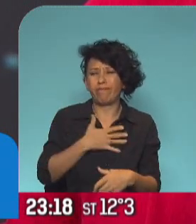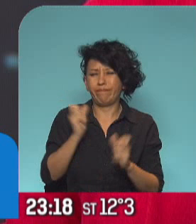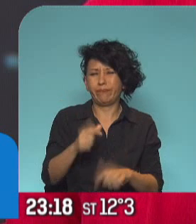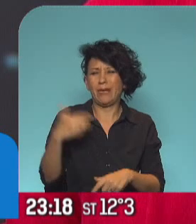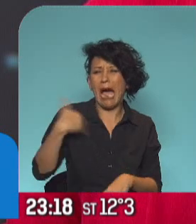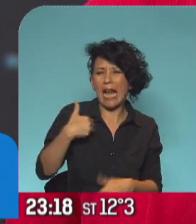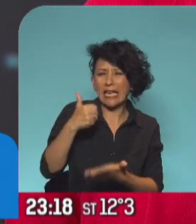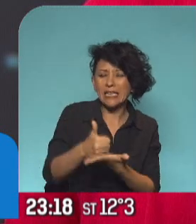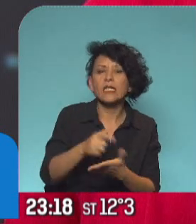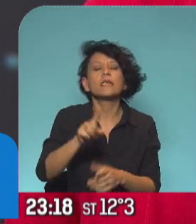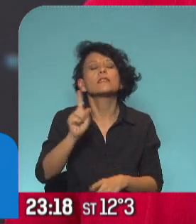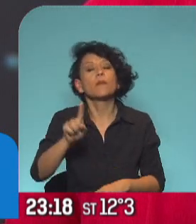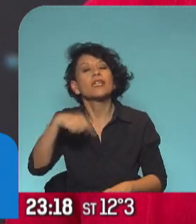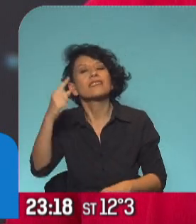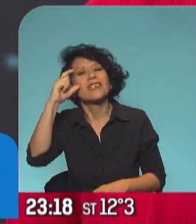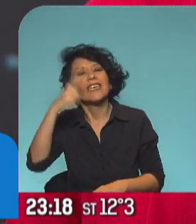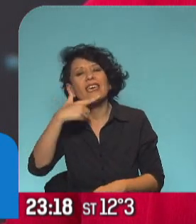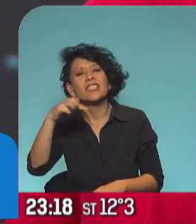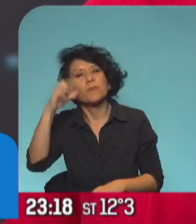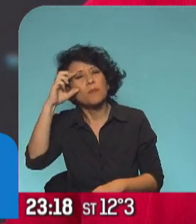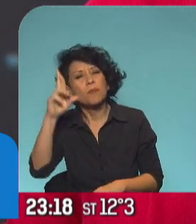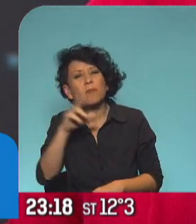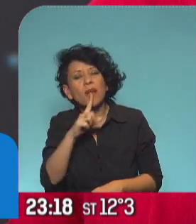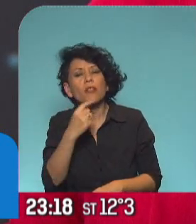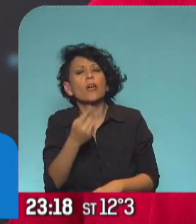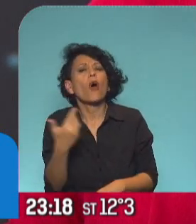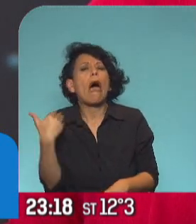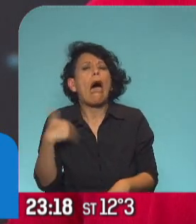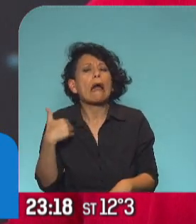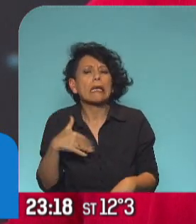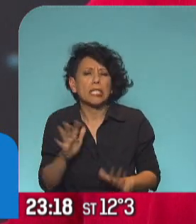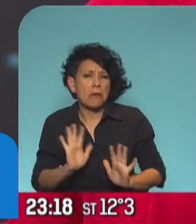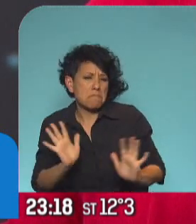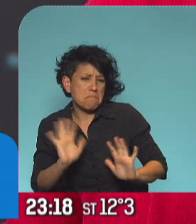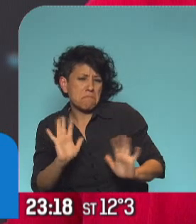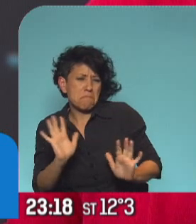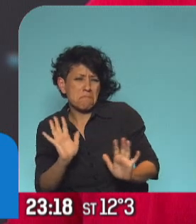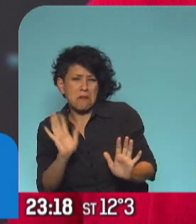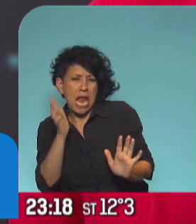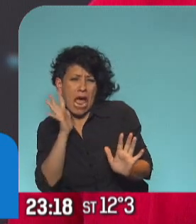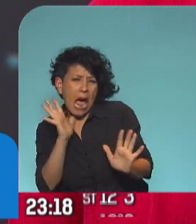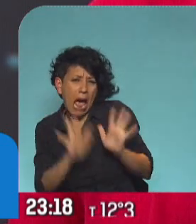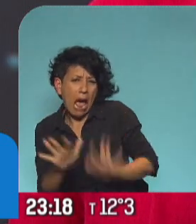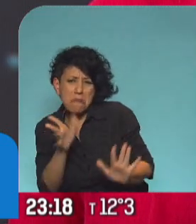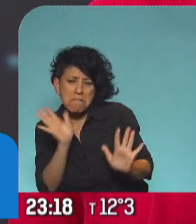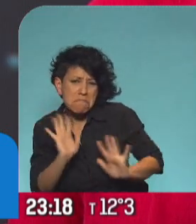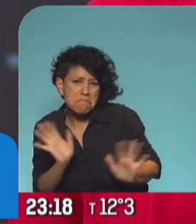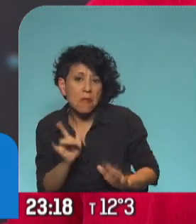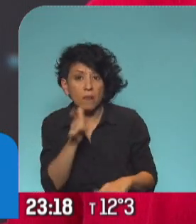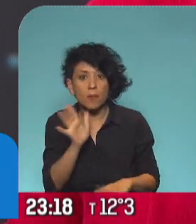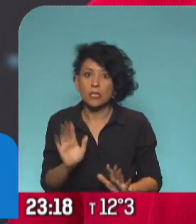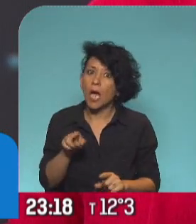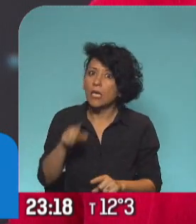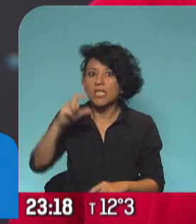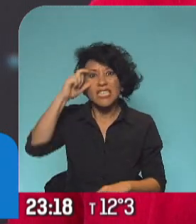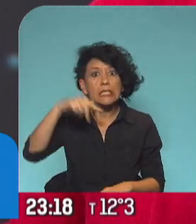como que la Argentina no tiene mucho ahí que hacer. Me parece que ahí Gómez Centurión,